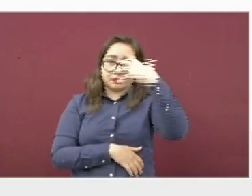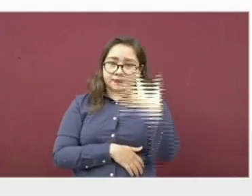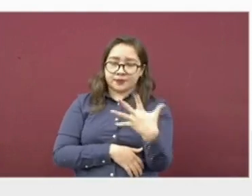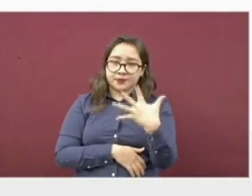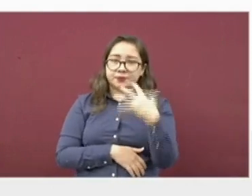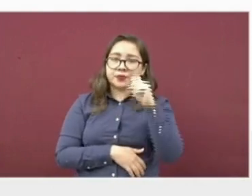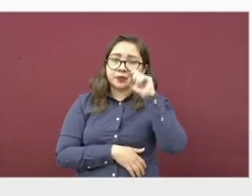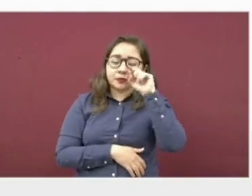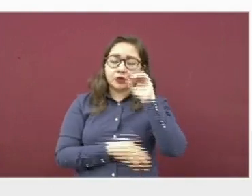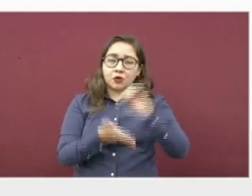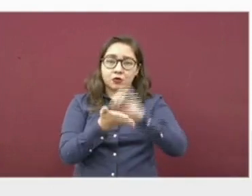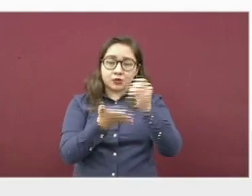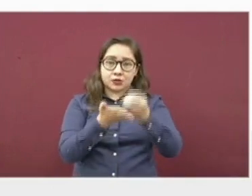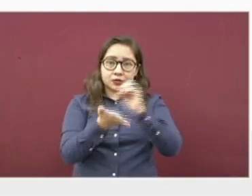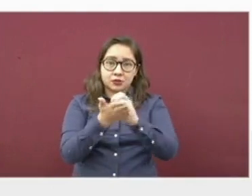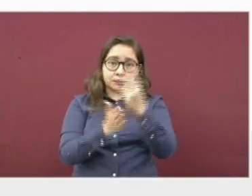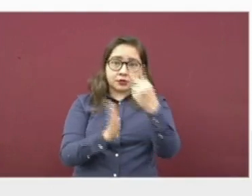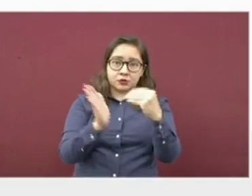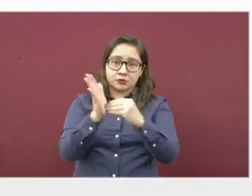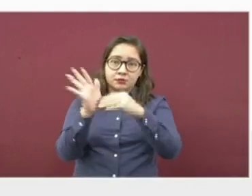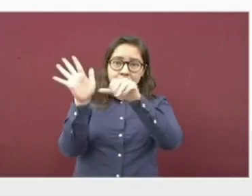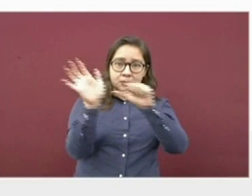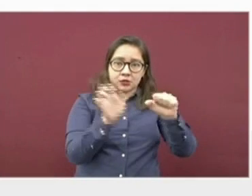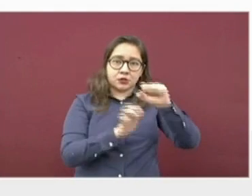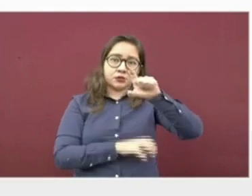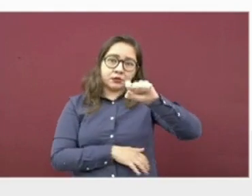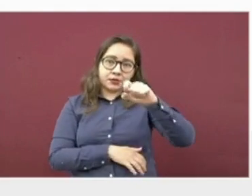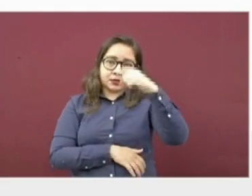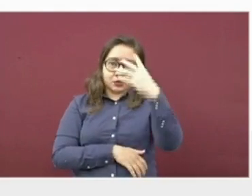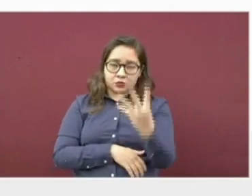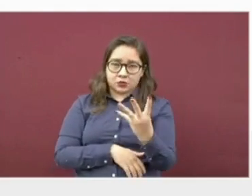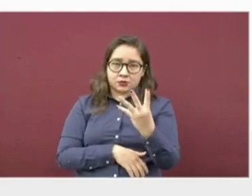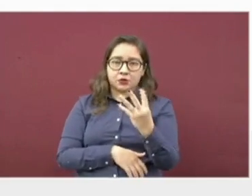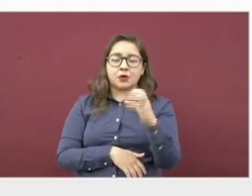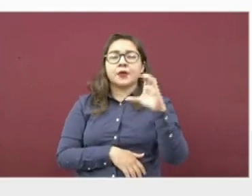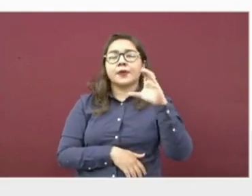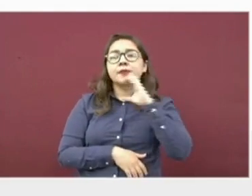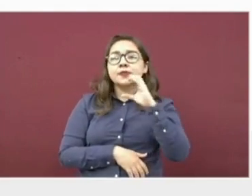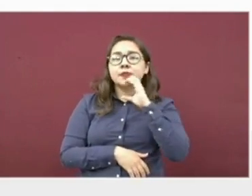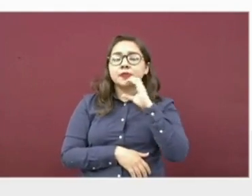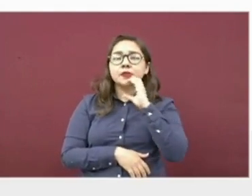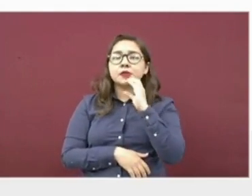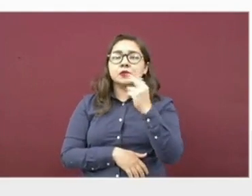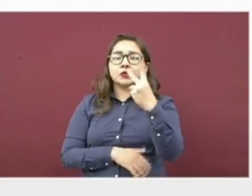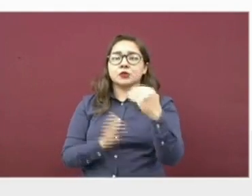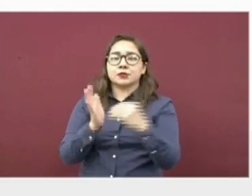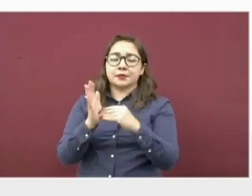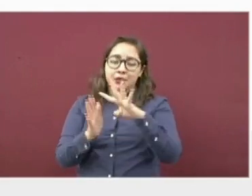2,865. Orizaba, con 2,624. Córdoba,